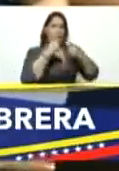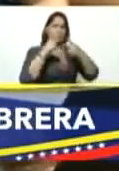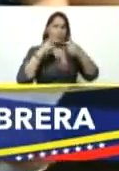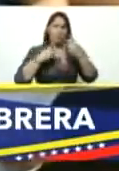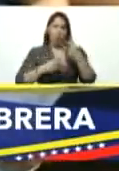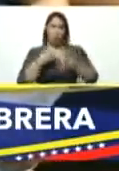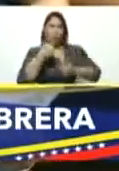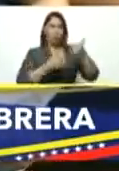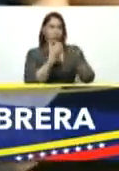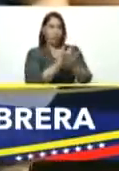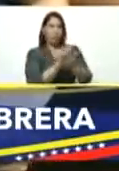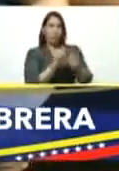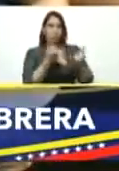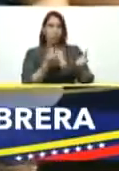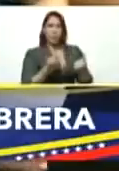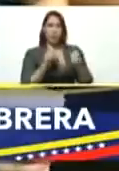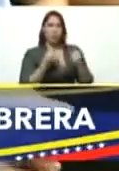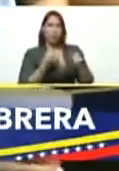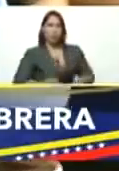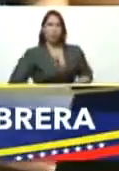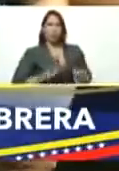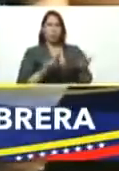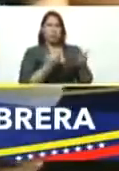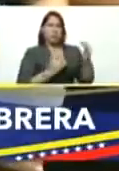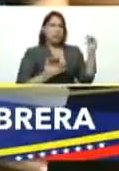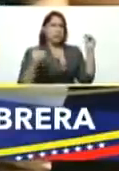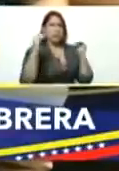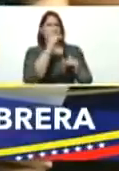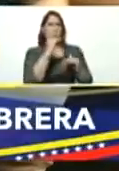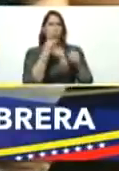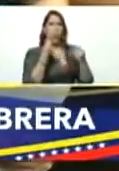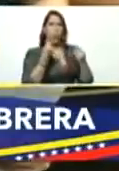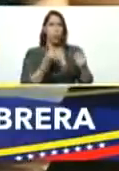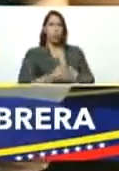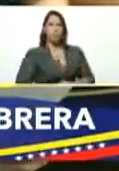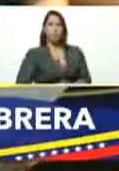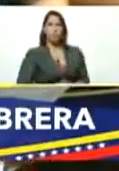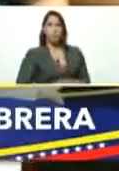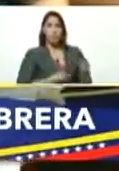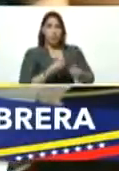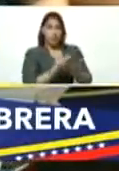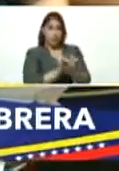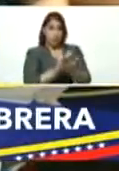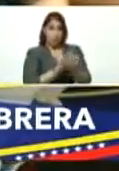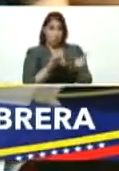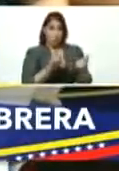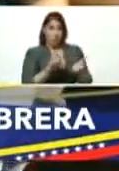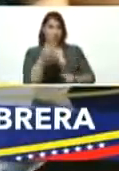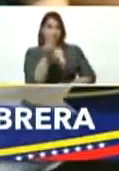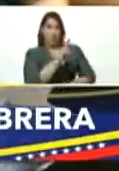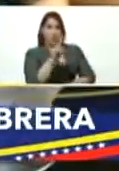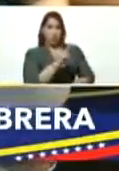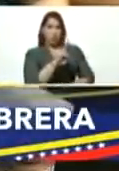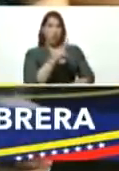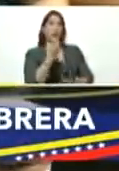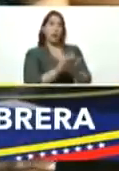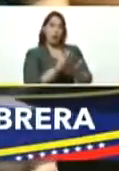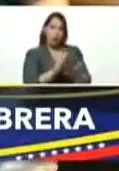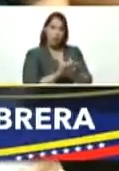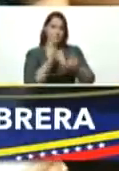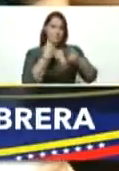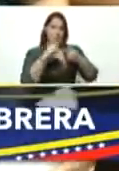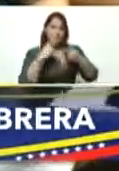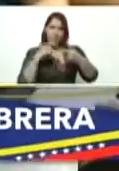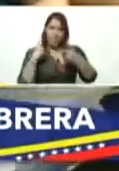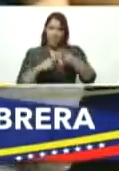como dar el gran salto para hacer de la economía venezuela una economía diversificada